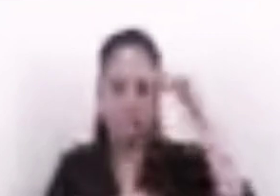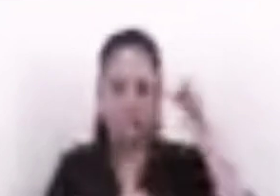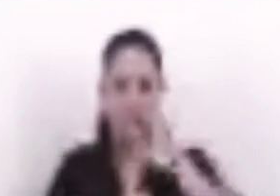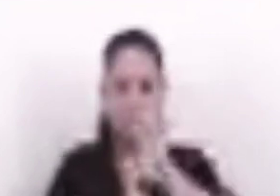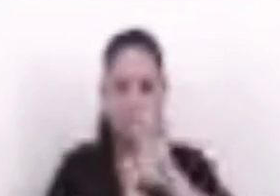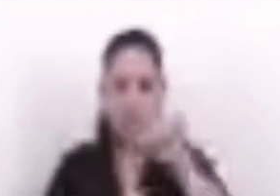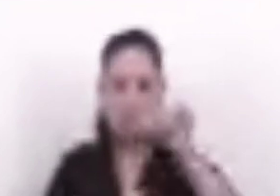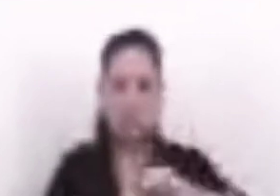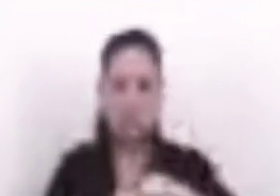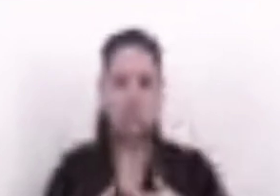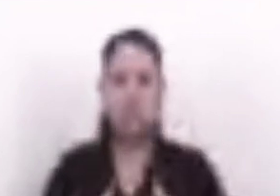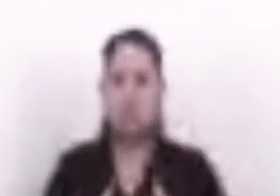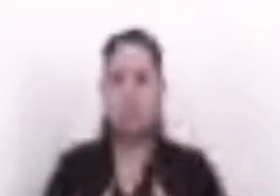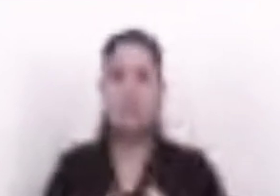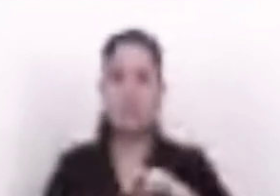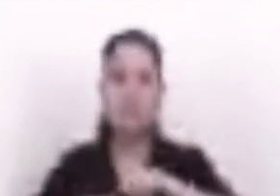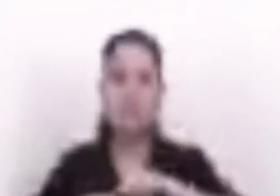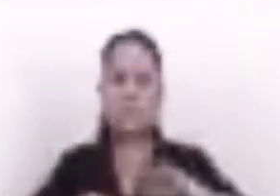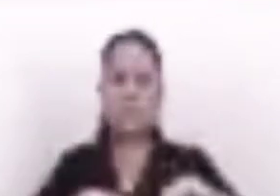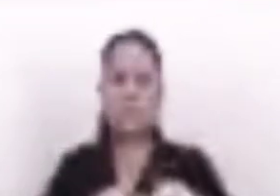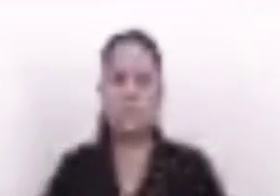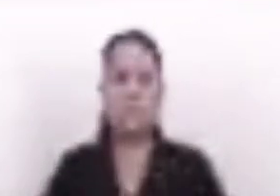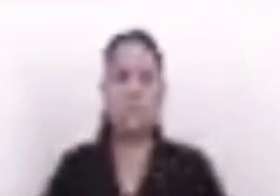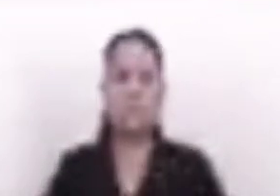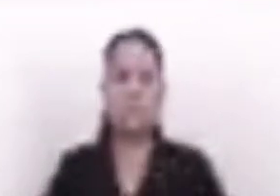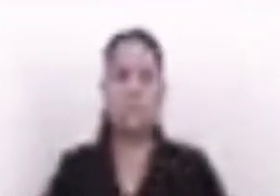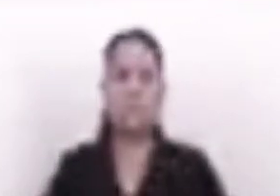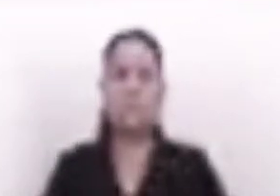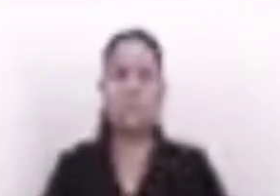ha salido malo, ya será demasiado tarde.